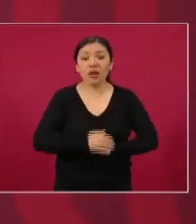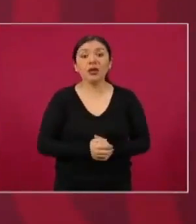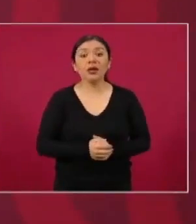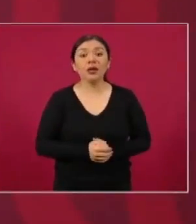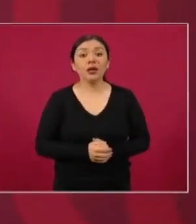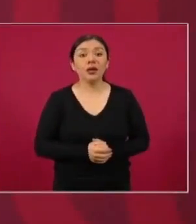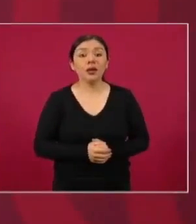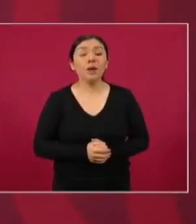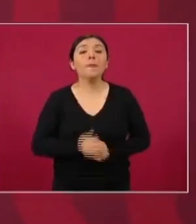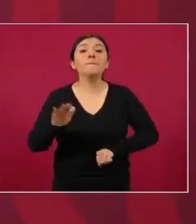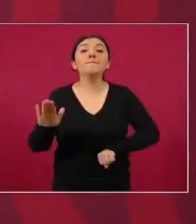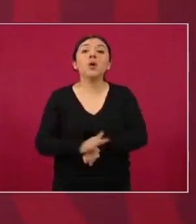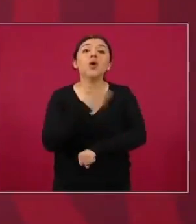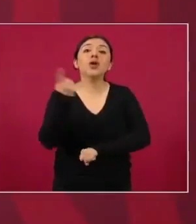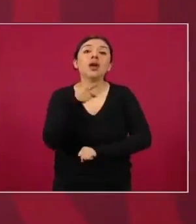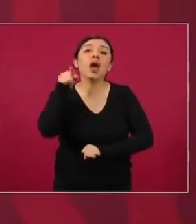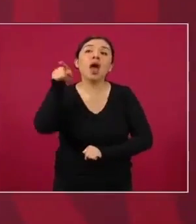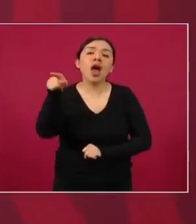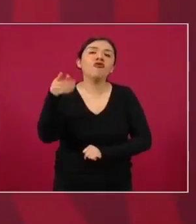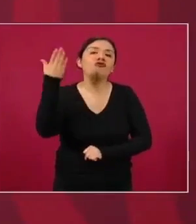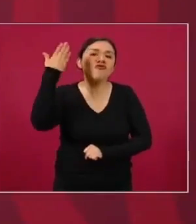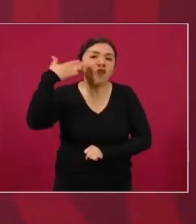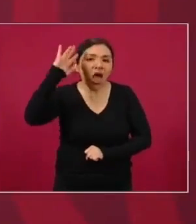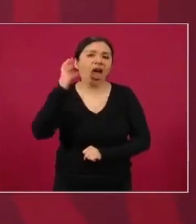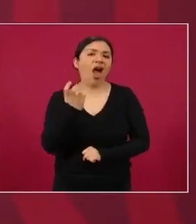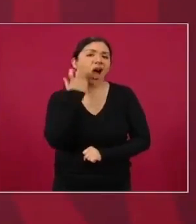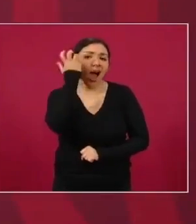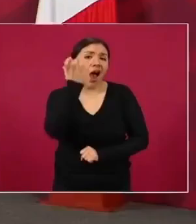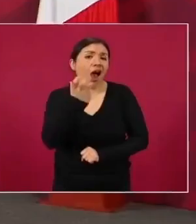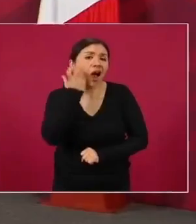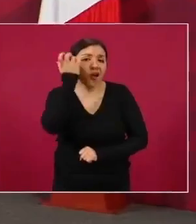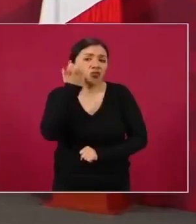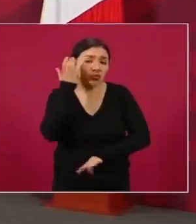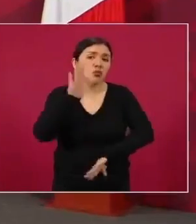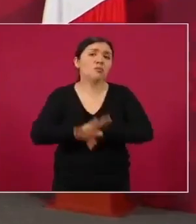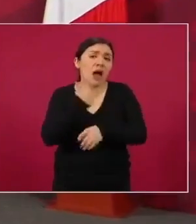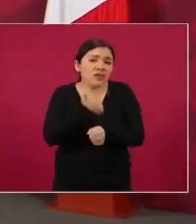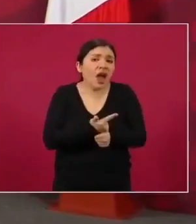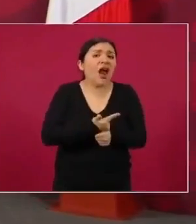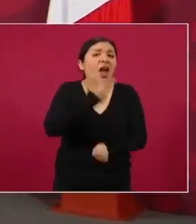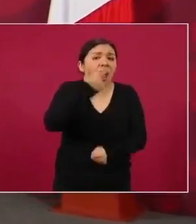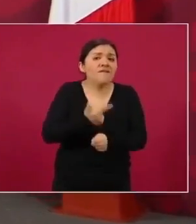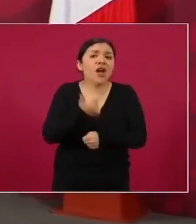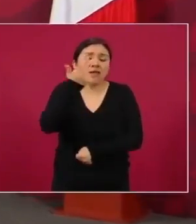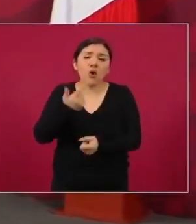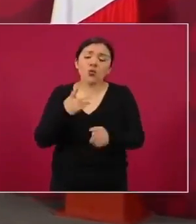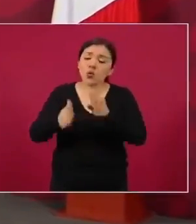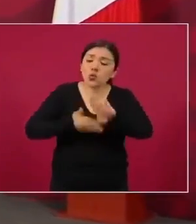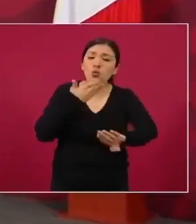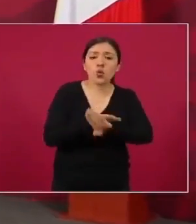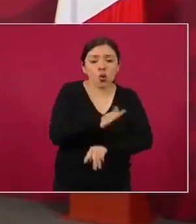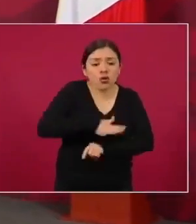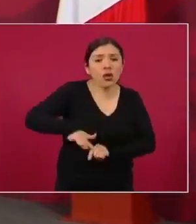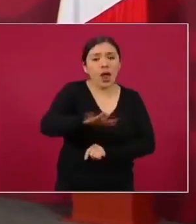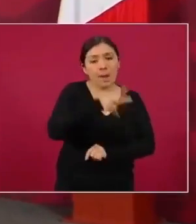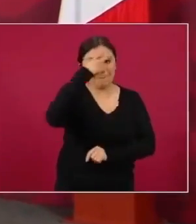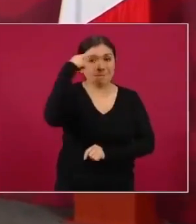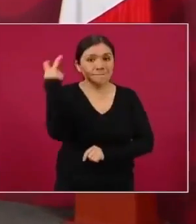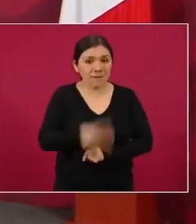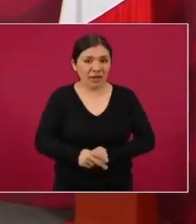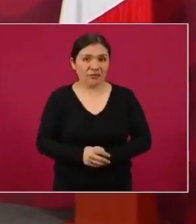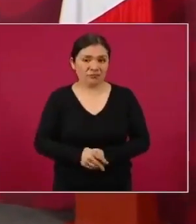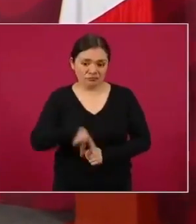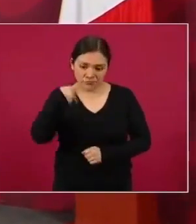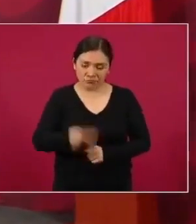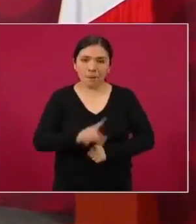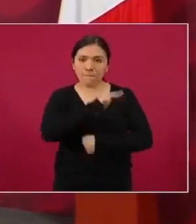por los abusos y agravios cometidos en contra del pueblo de México y de